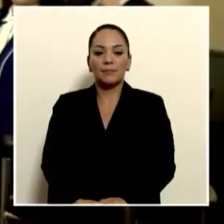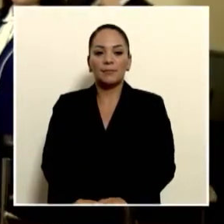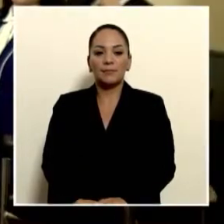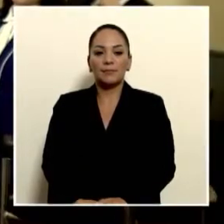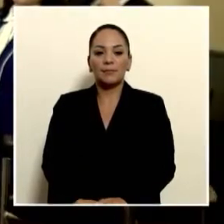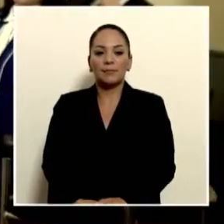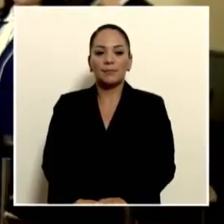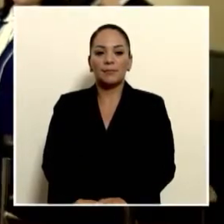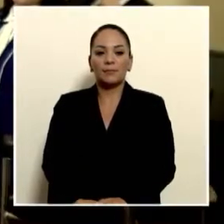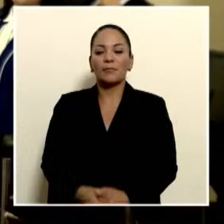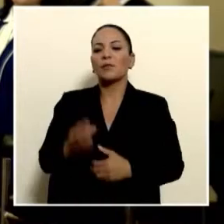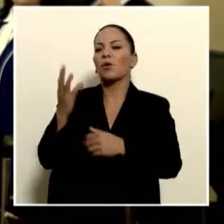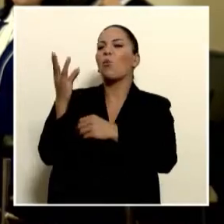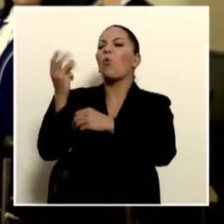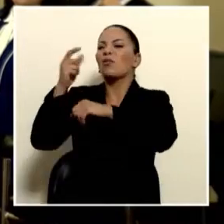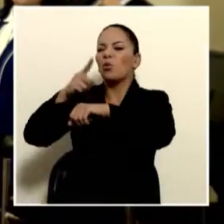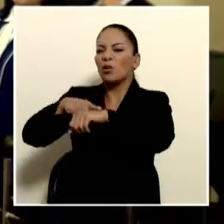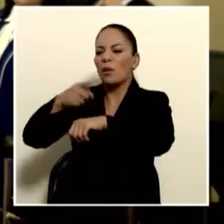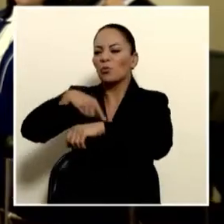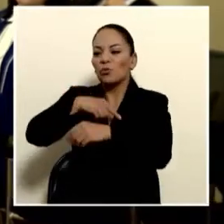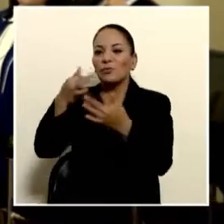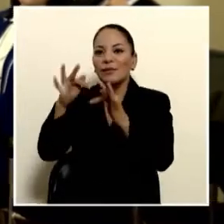¿Cuánto tiempo habíamos tratado de hacer esto?